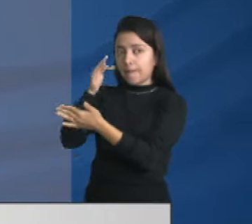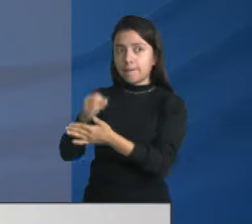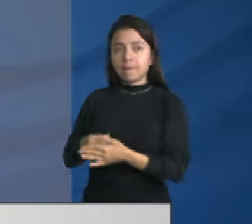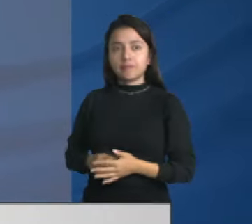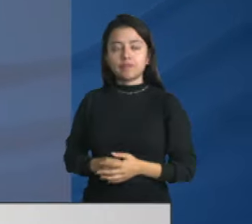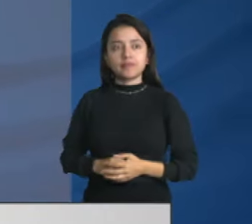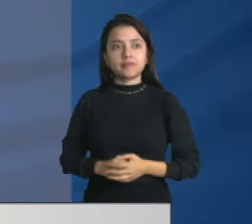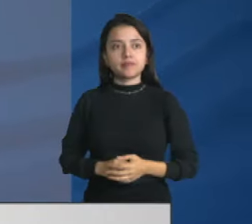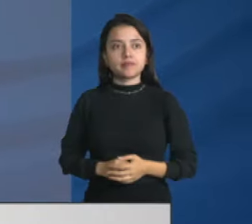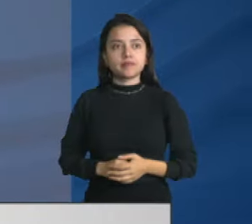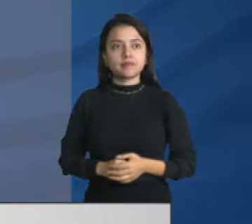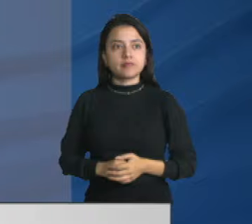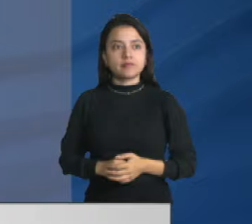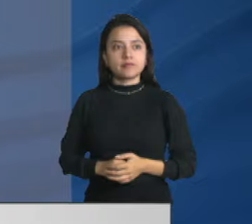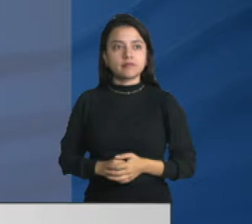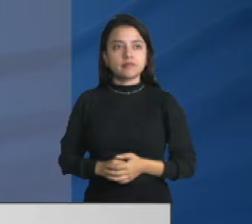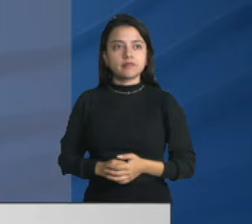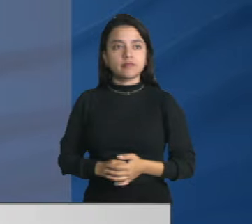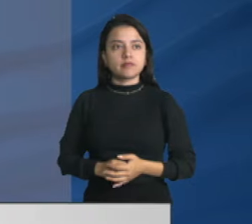aquí entonces